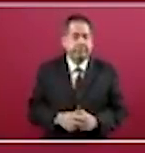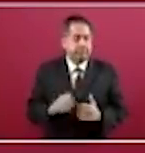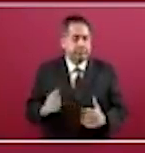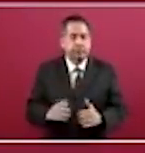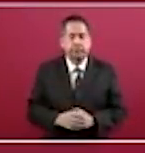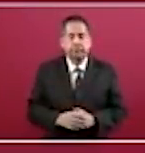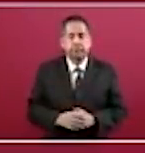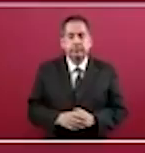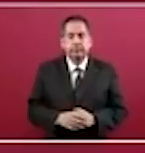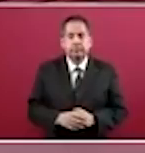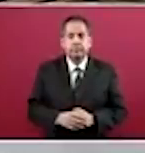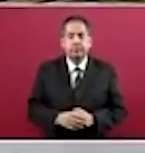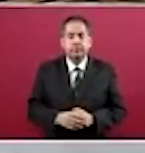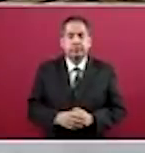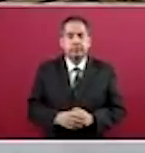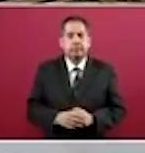Entonces,